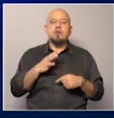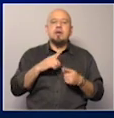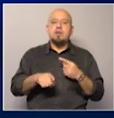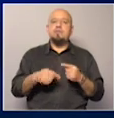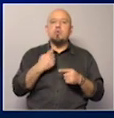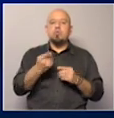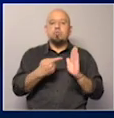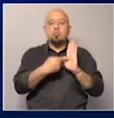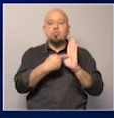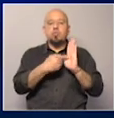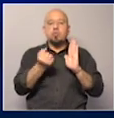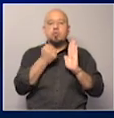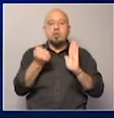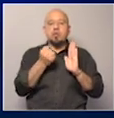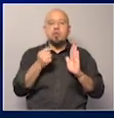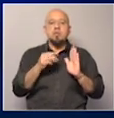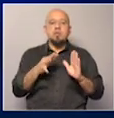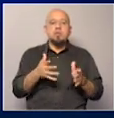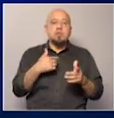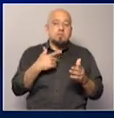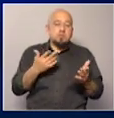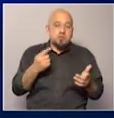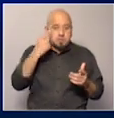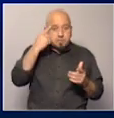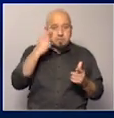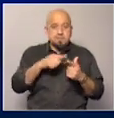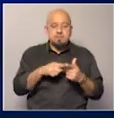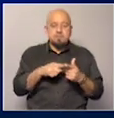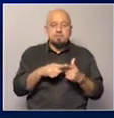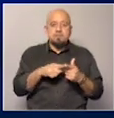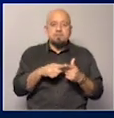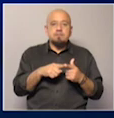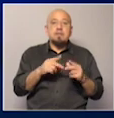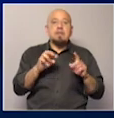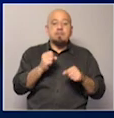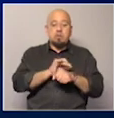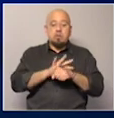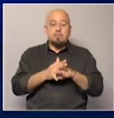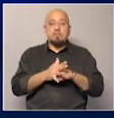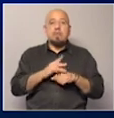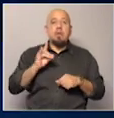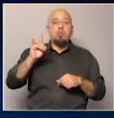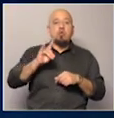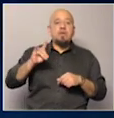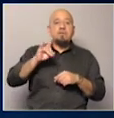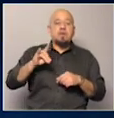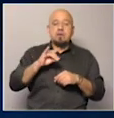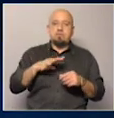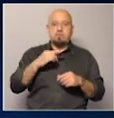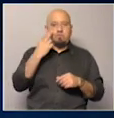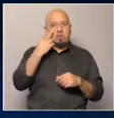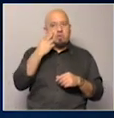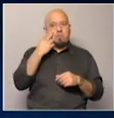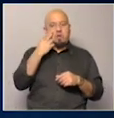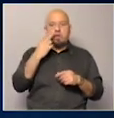que algunos analistas la ponen bien al final y yo diría que no es decir la variable de la pandemia bolivia se ha visto fuertemente afectada por la pandemia